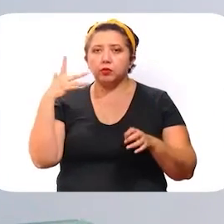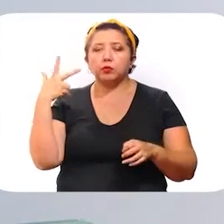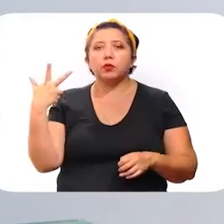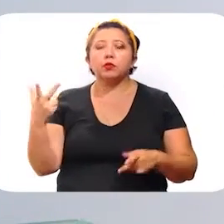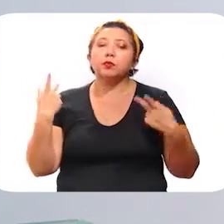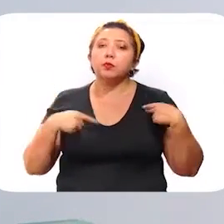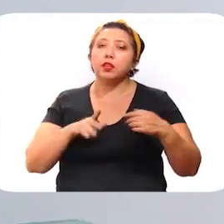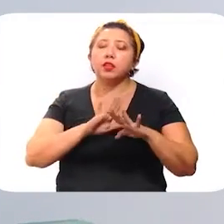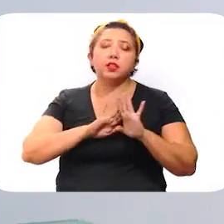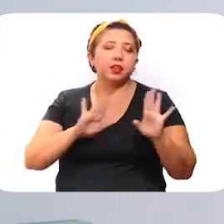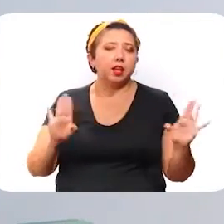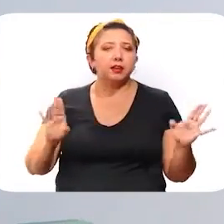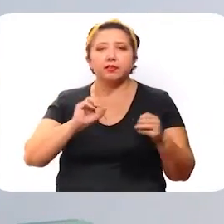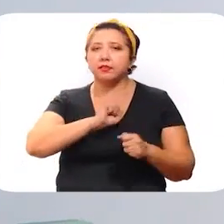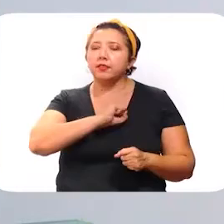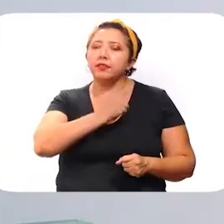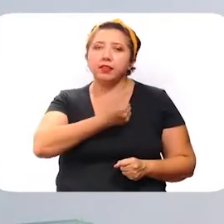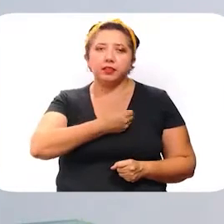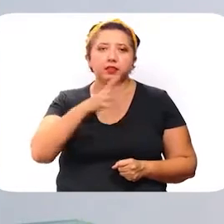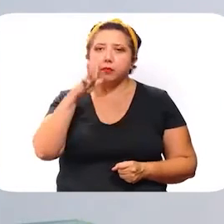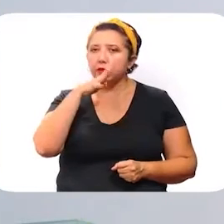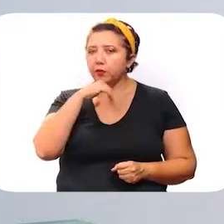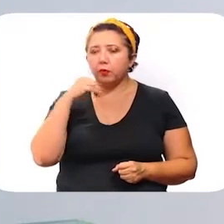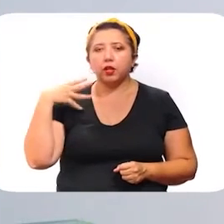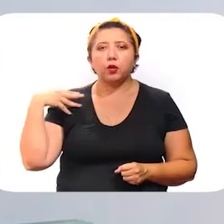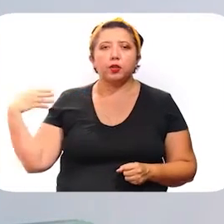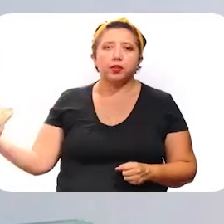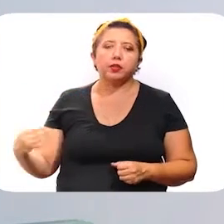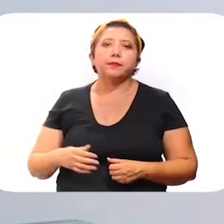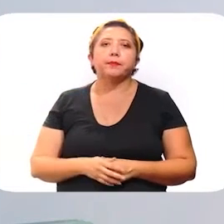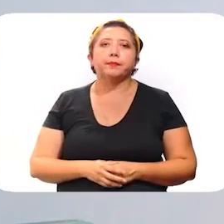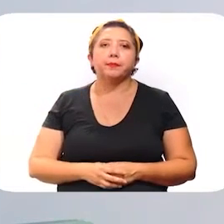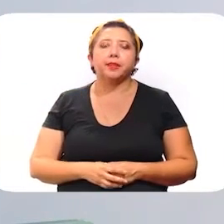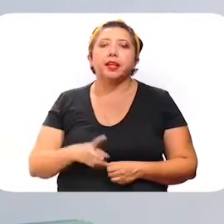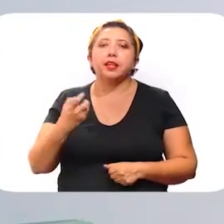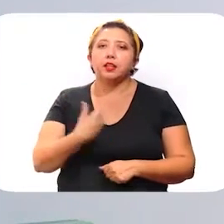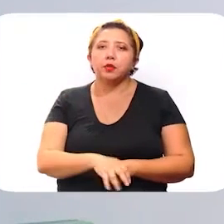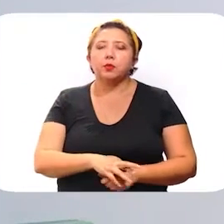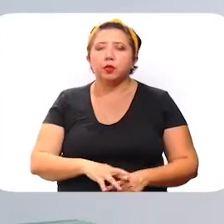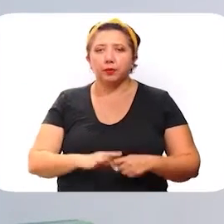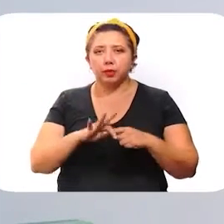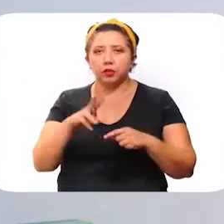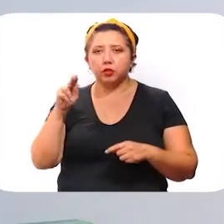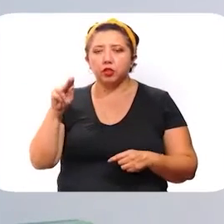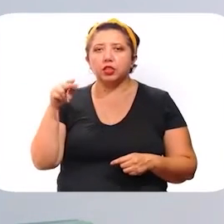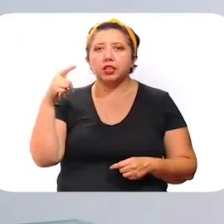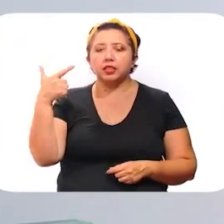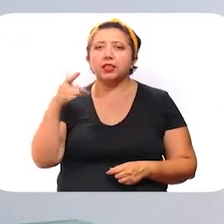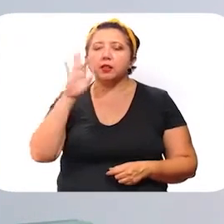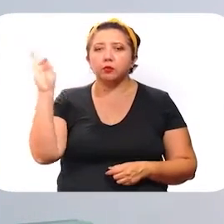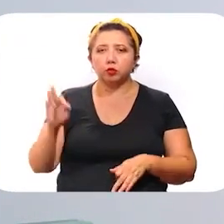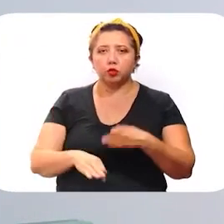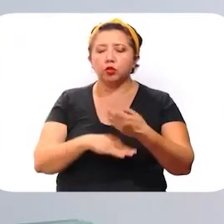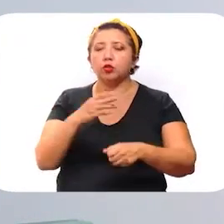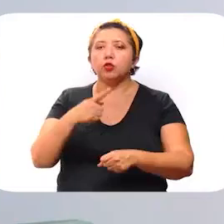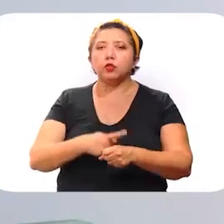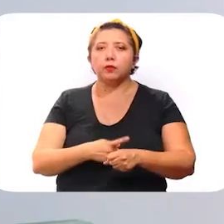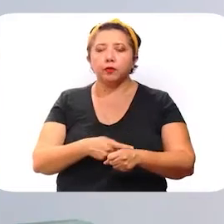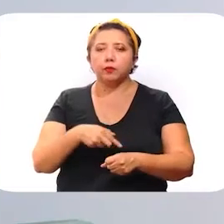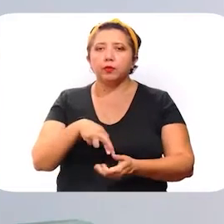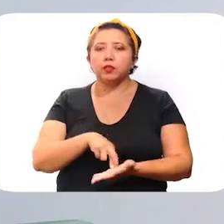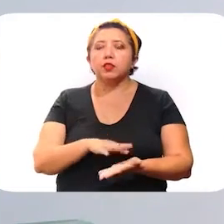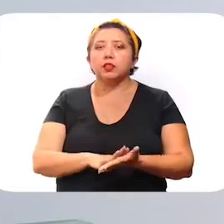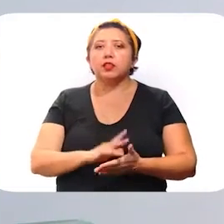28.658 pacientes ya se recuperaron, no presentan síntomas ni pueden contagiar. Esta cifra representa el 87% del total de